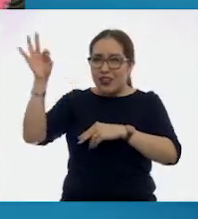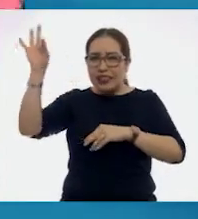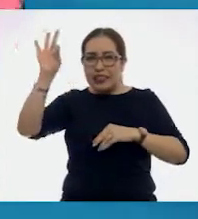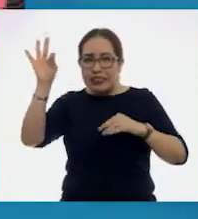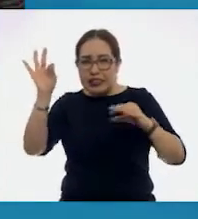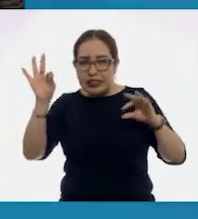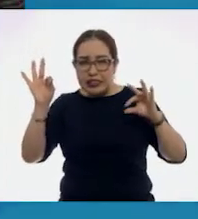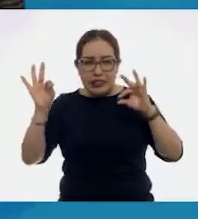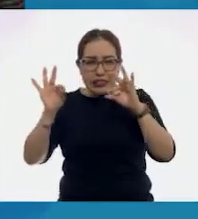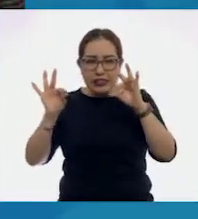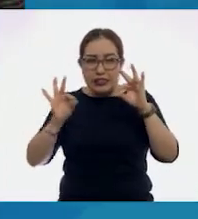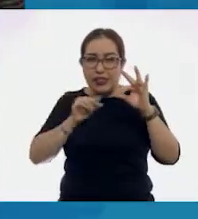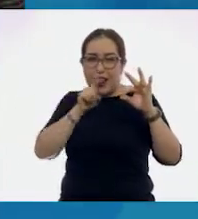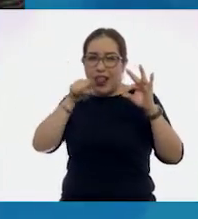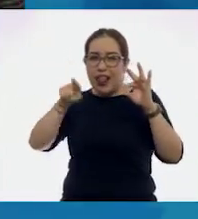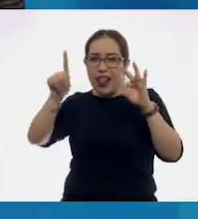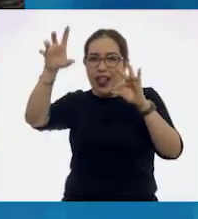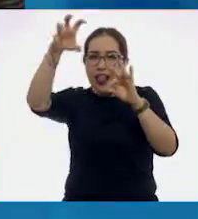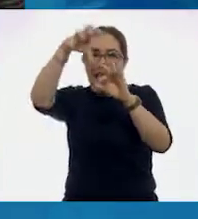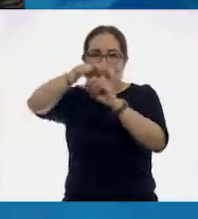los sorprende y los atrapa.